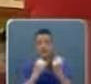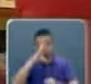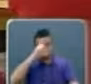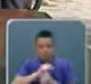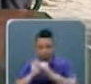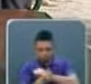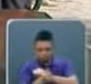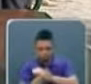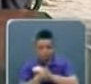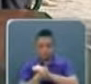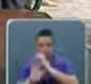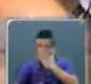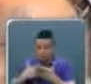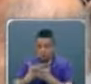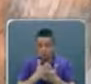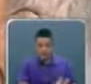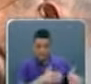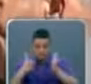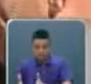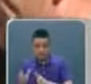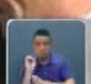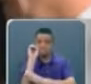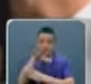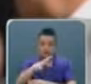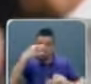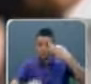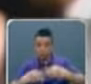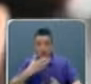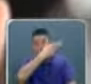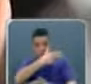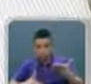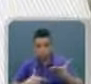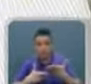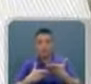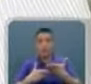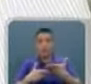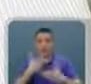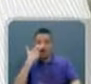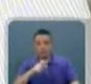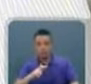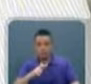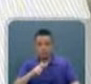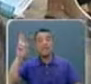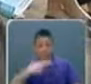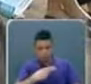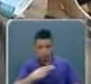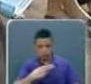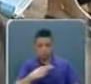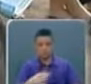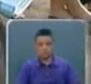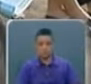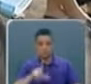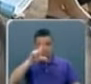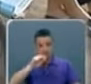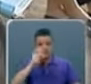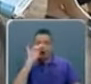horas de la semana laboral de los funcionarios, pero el gobierno y la troika internacional vuelven a estar en manos de la máxima instancia judicial del país.